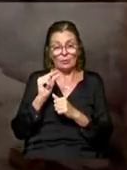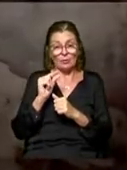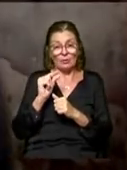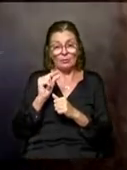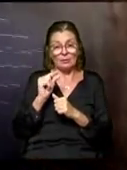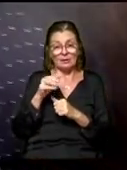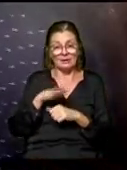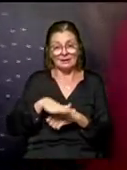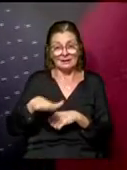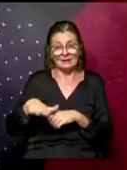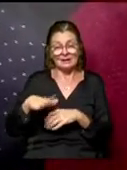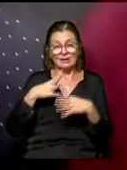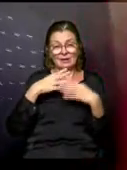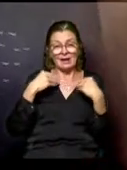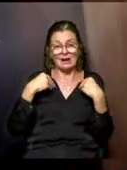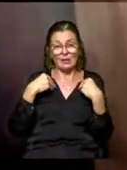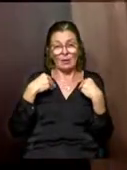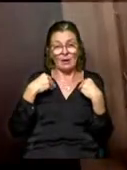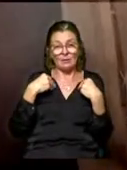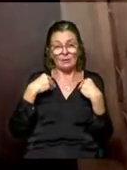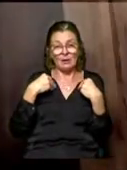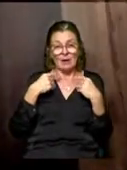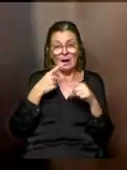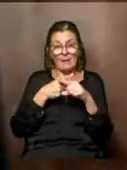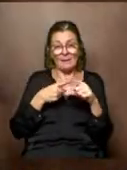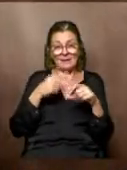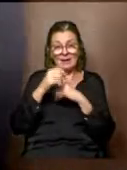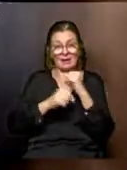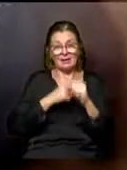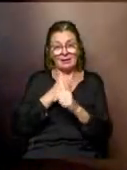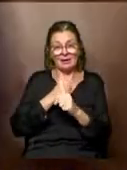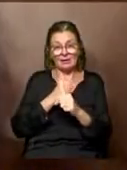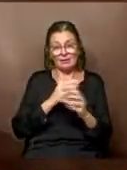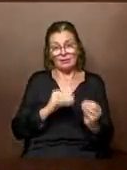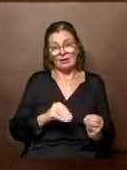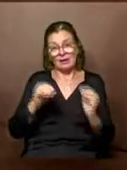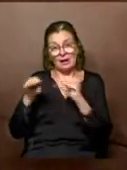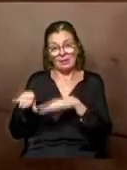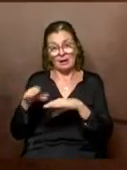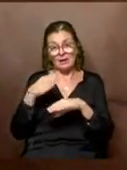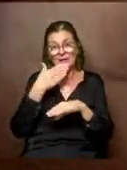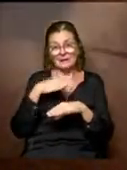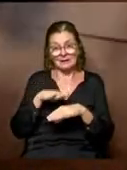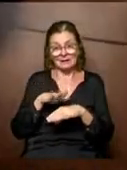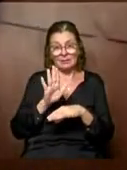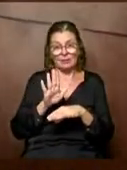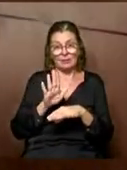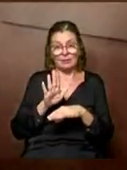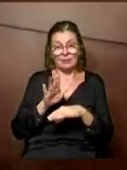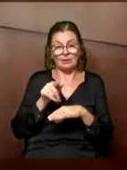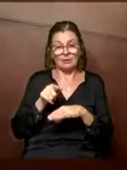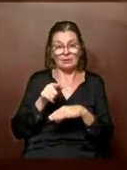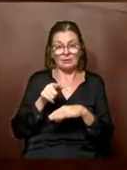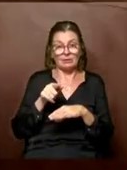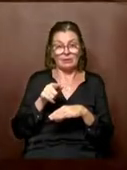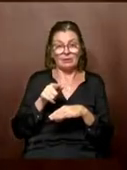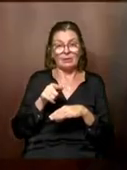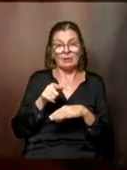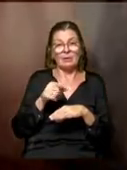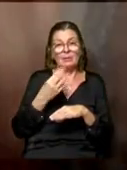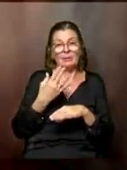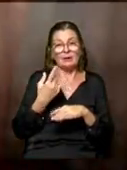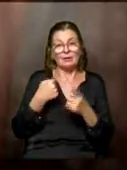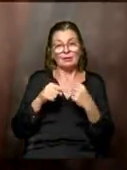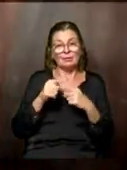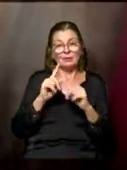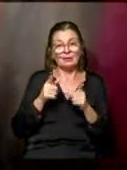que los niños están en la escuela y no los quieren sacar a mitad de año. Es lo que tenemos entendido, que más por eso que por otra cosa. Pero